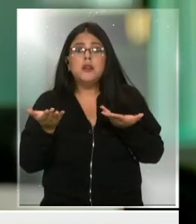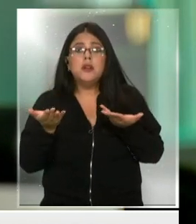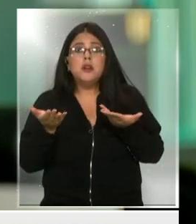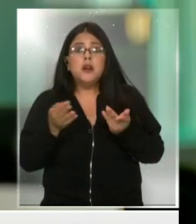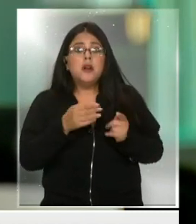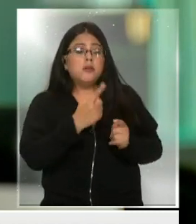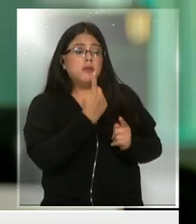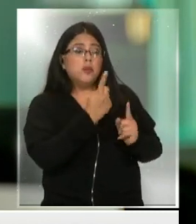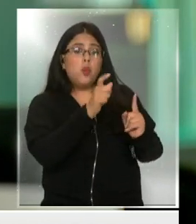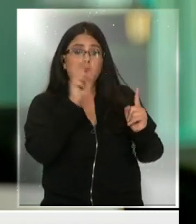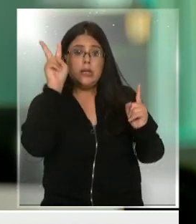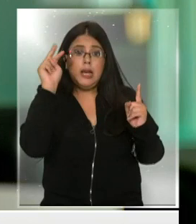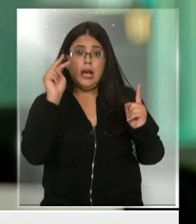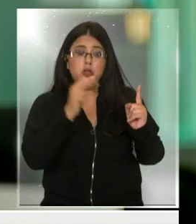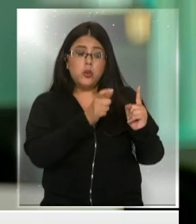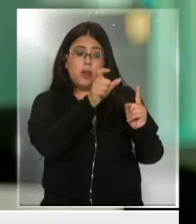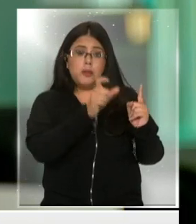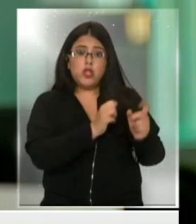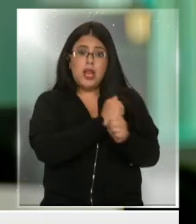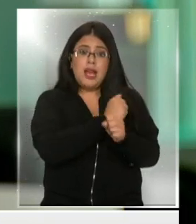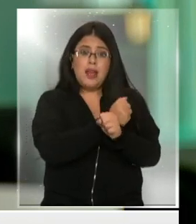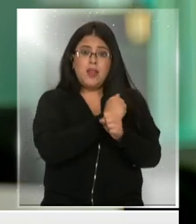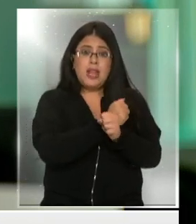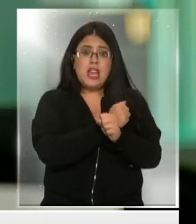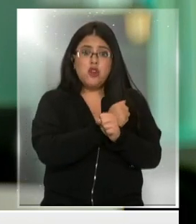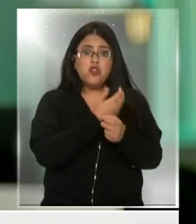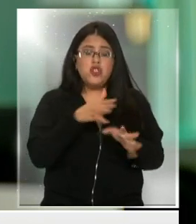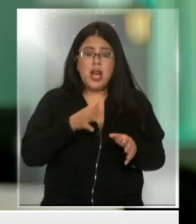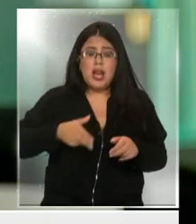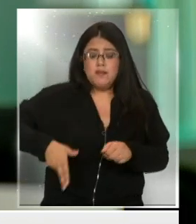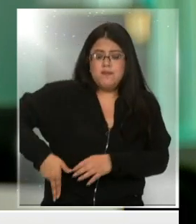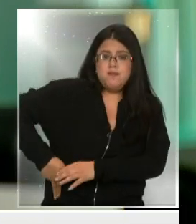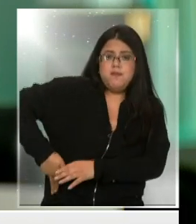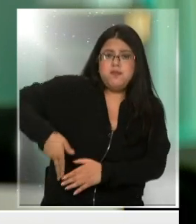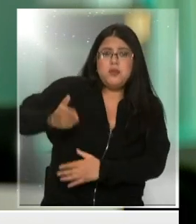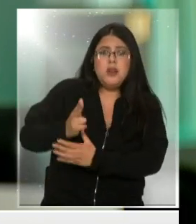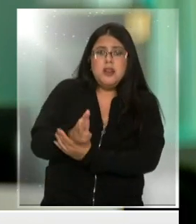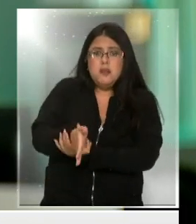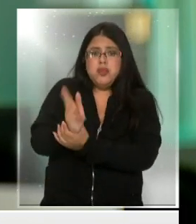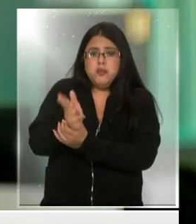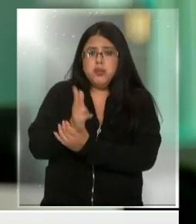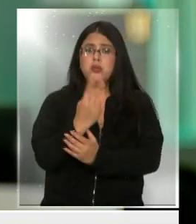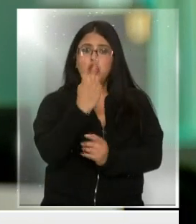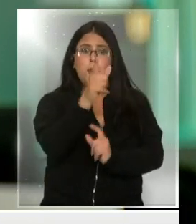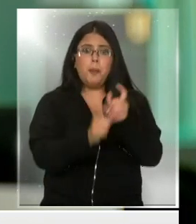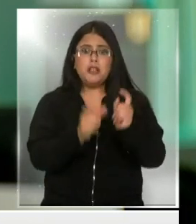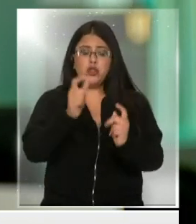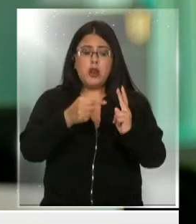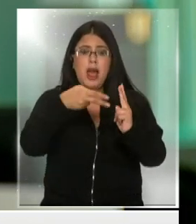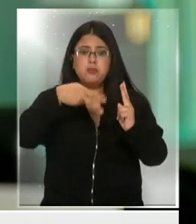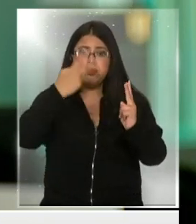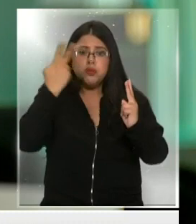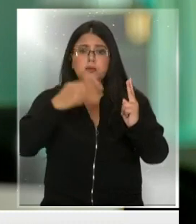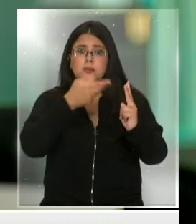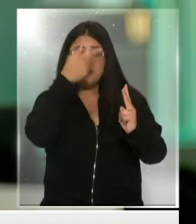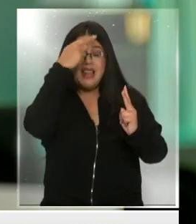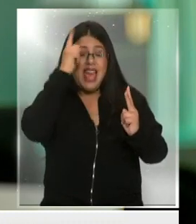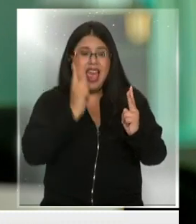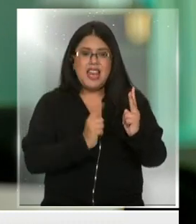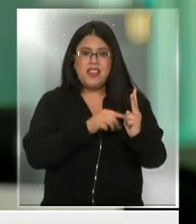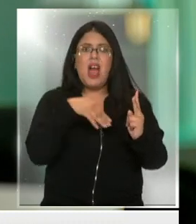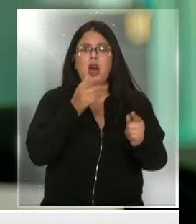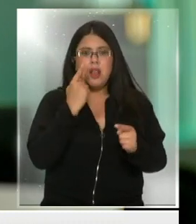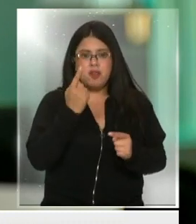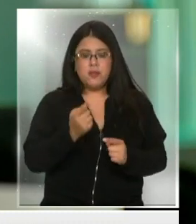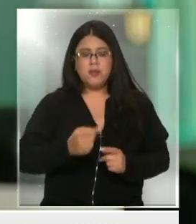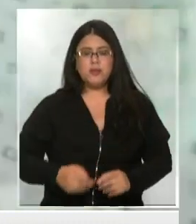desconocidos. Bueno, en uno de esos casos, uno de los uniformados hizo uso de su arma de servicio dejando a dos personas heridas. El periodista Rodrigo Ugarte nos cuenta esta